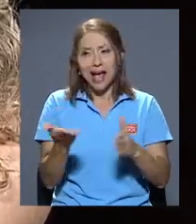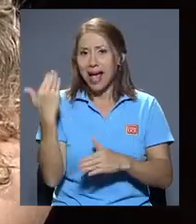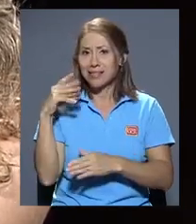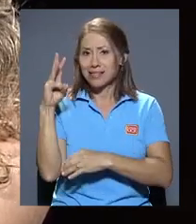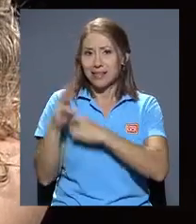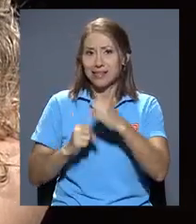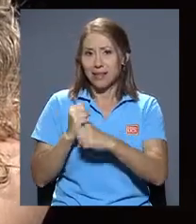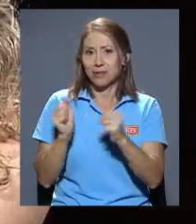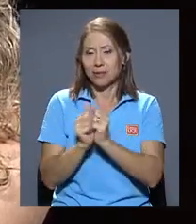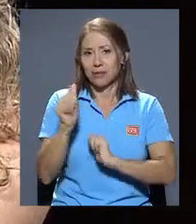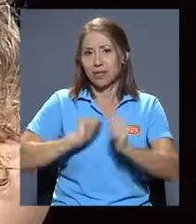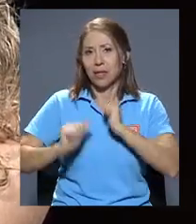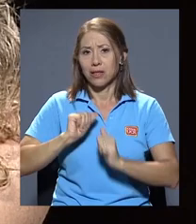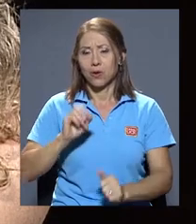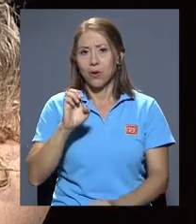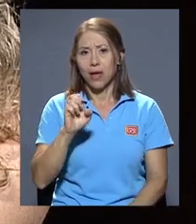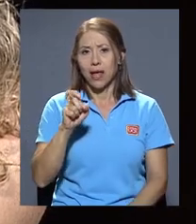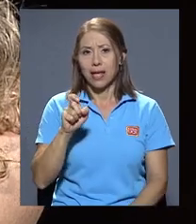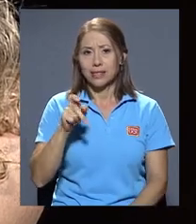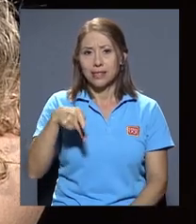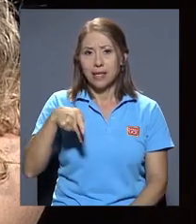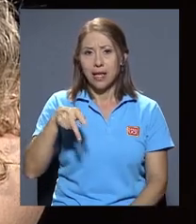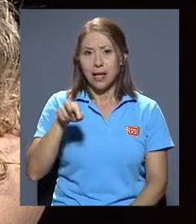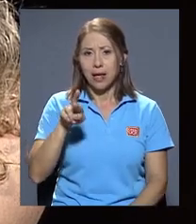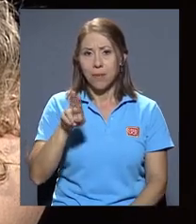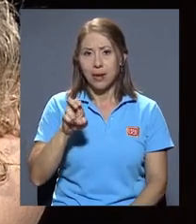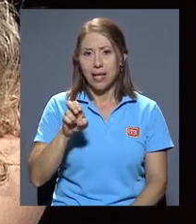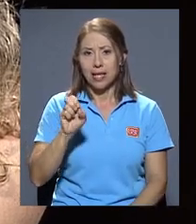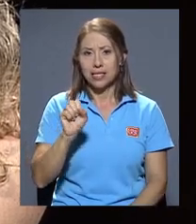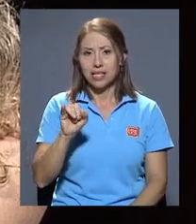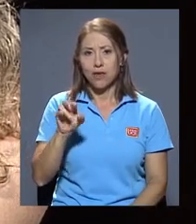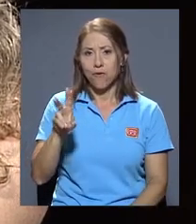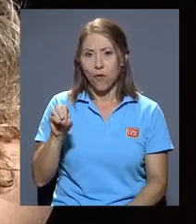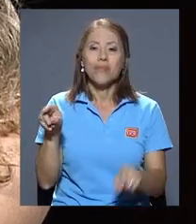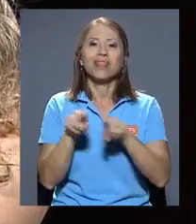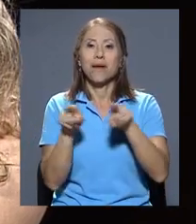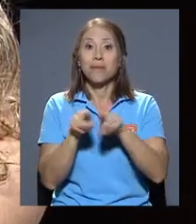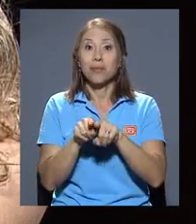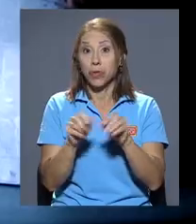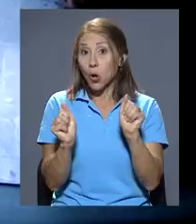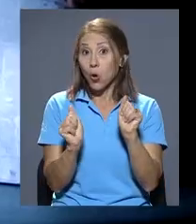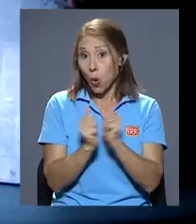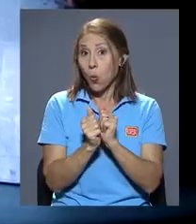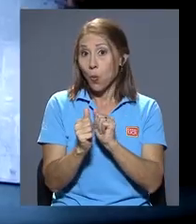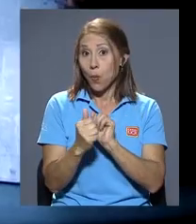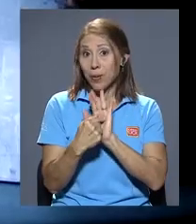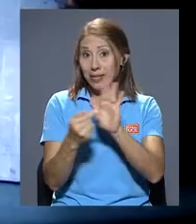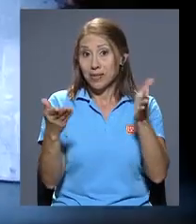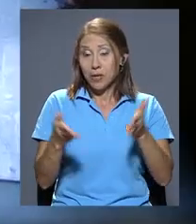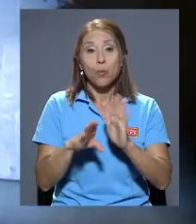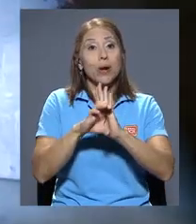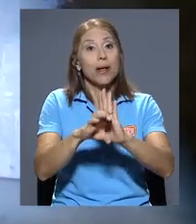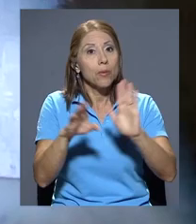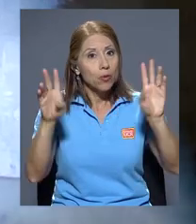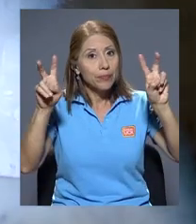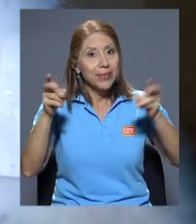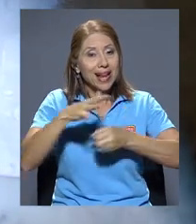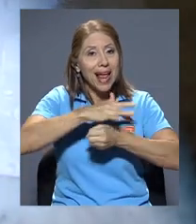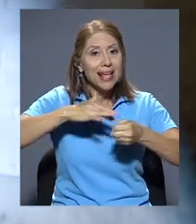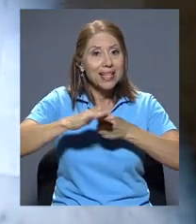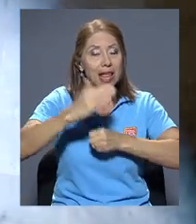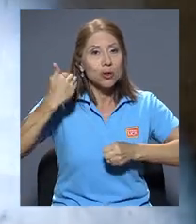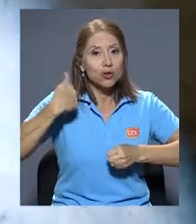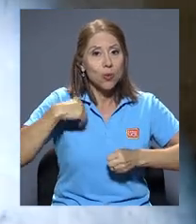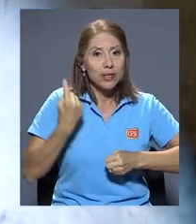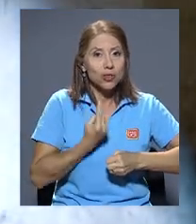Expresivo también ha venido desarrollando esta tarea, que con obras también como La Isla de los Hombres Solos,